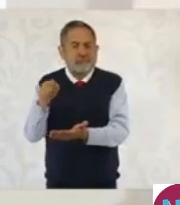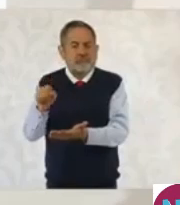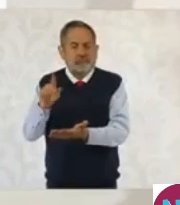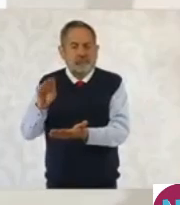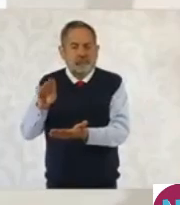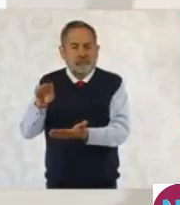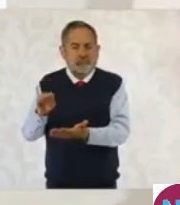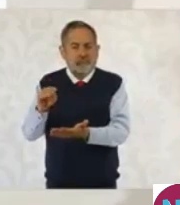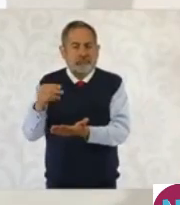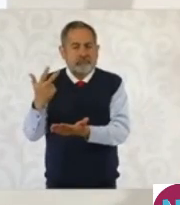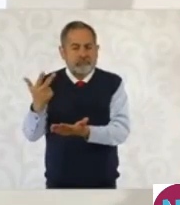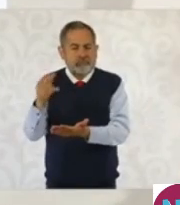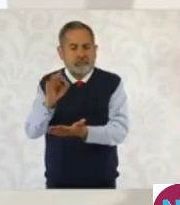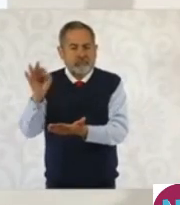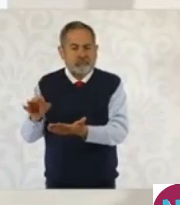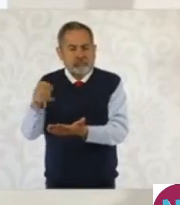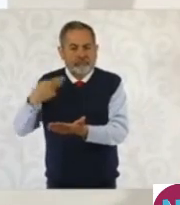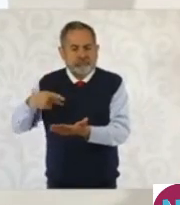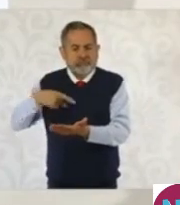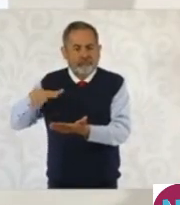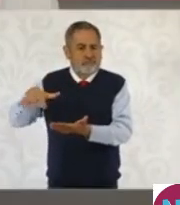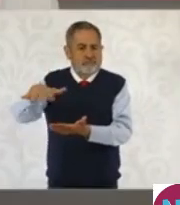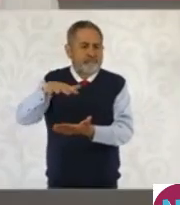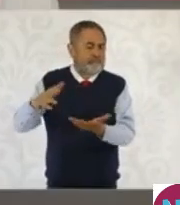64.98% de la población.